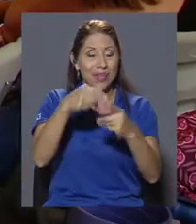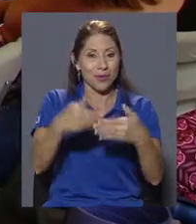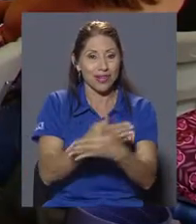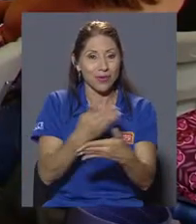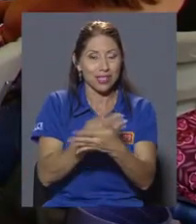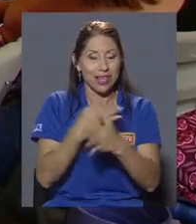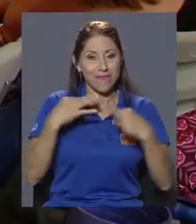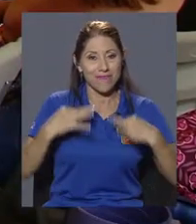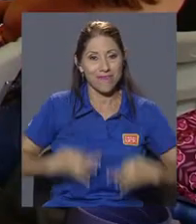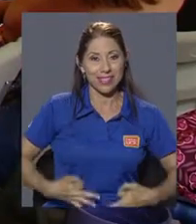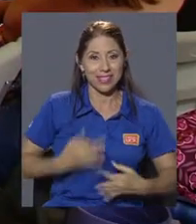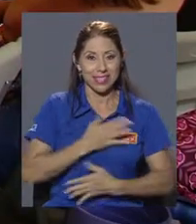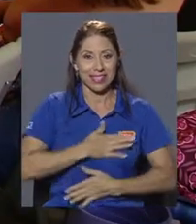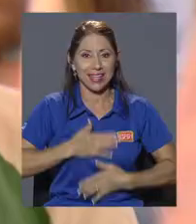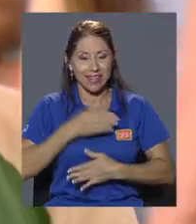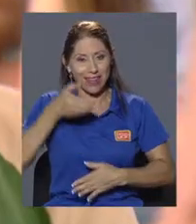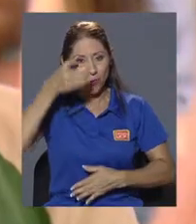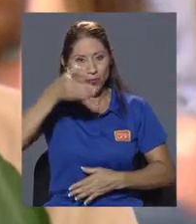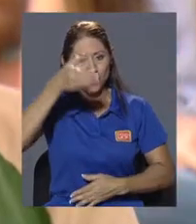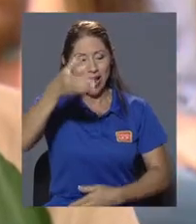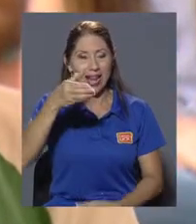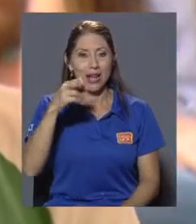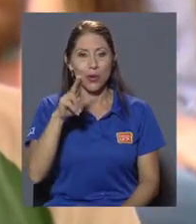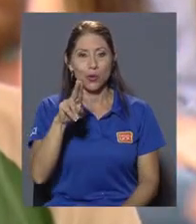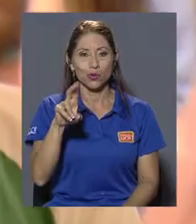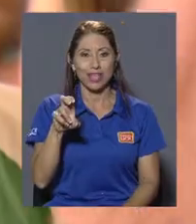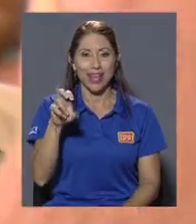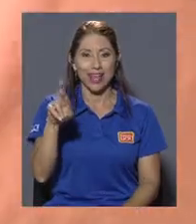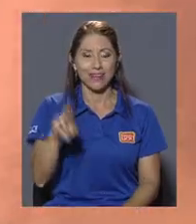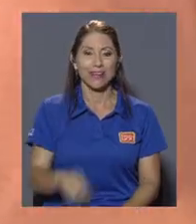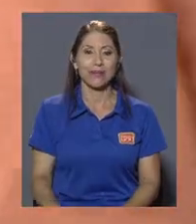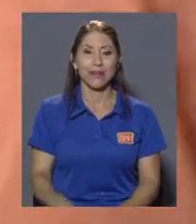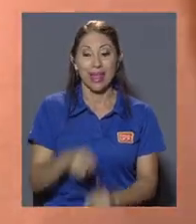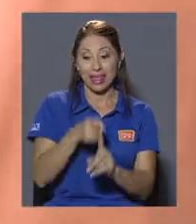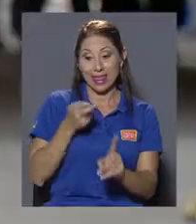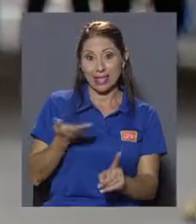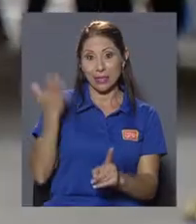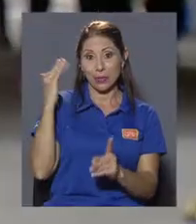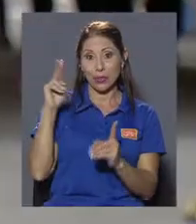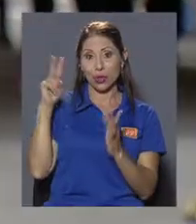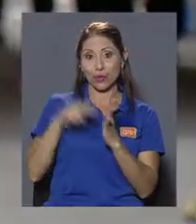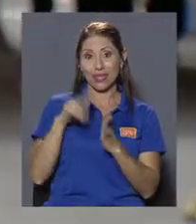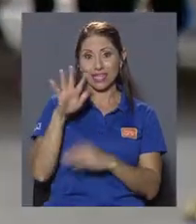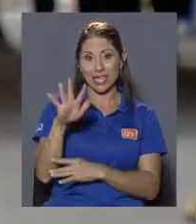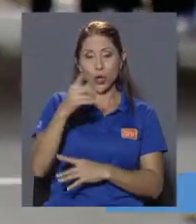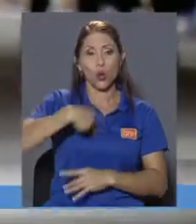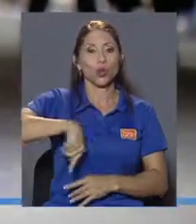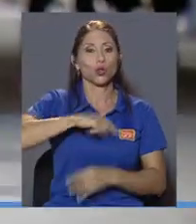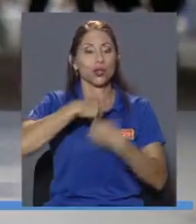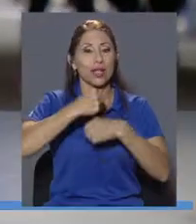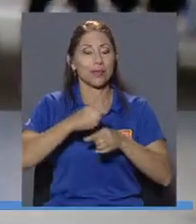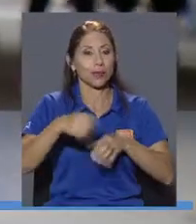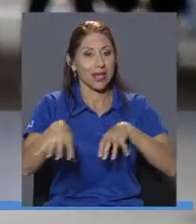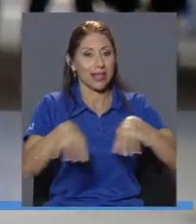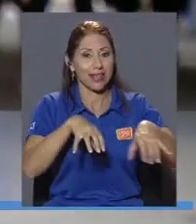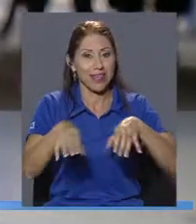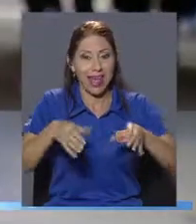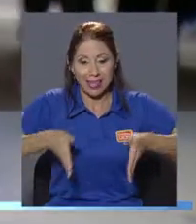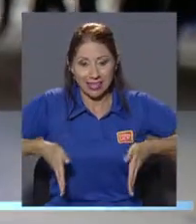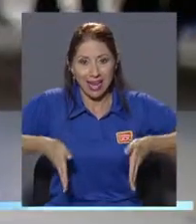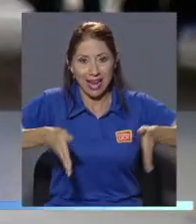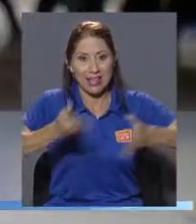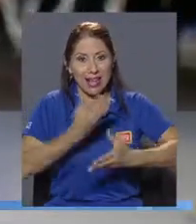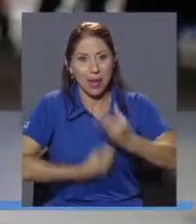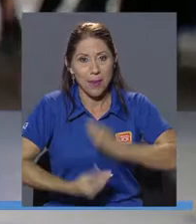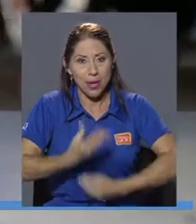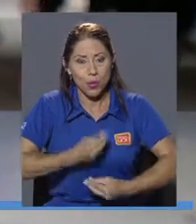renovación física, recreativa y cultural de la UCR. Desde el 2005 realizamos actividades en la Calle de la Amargura con el